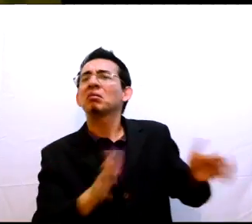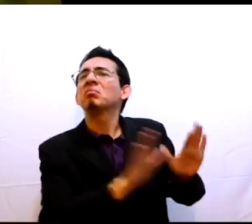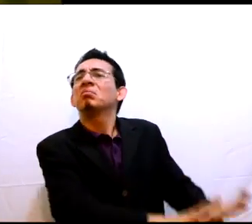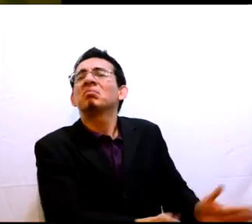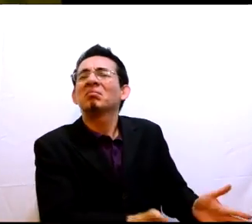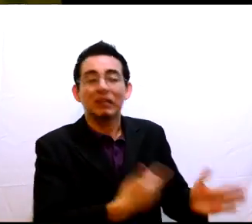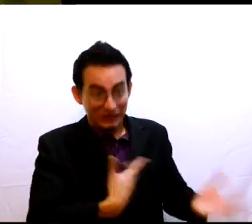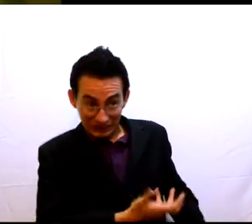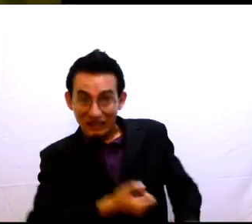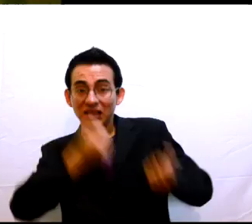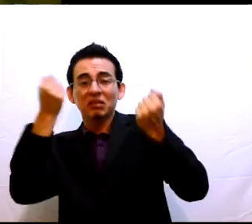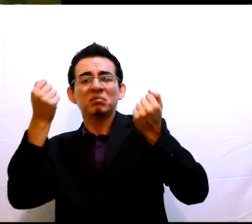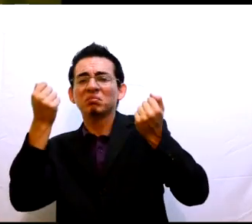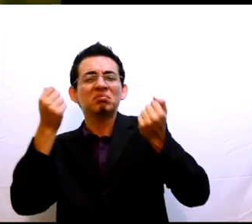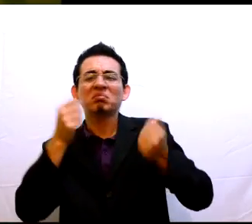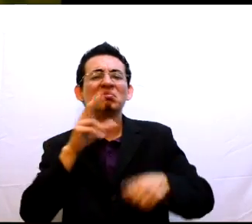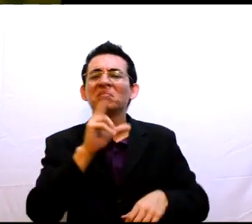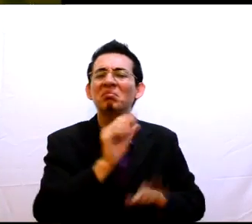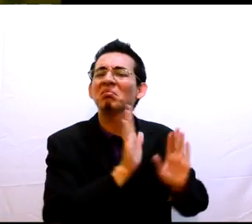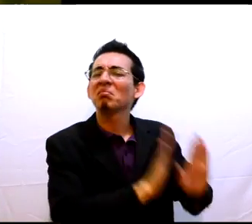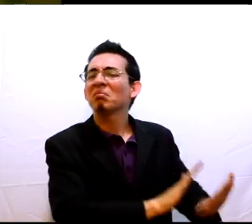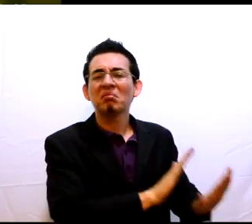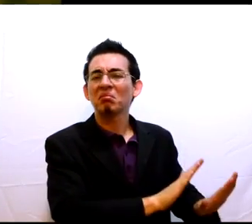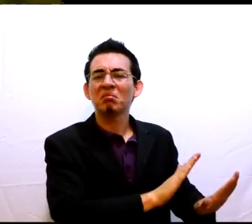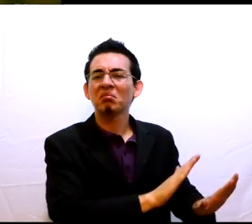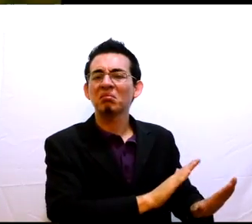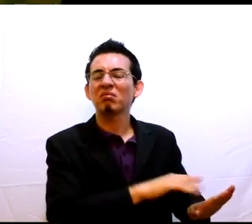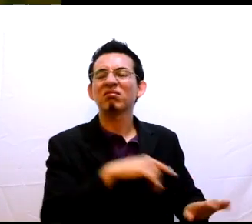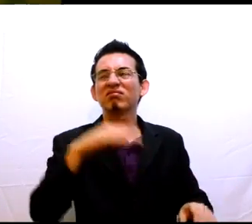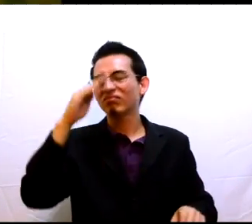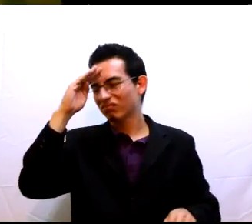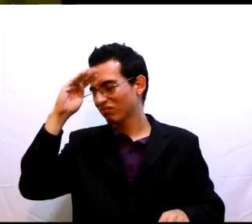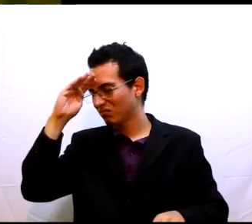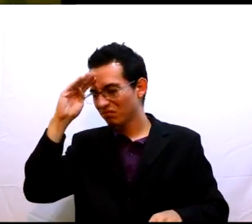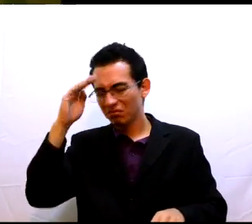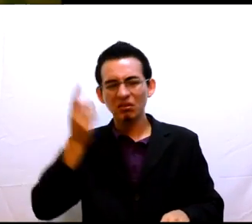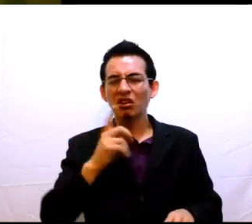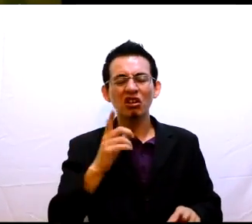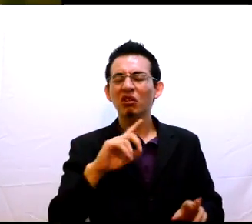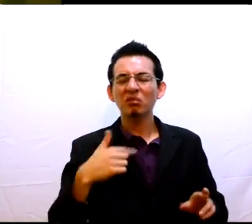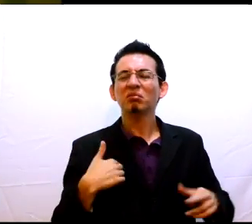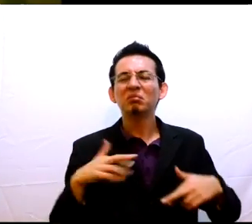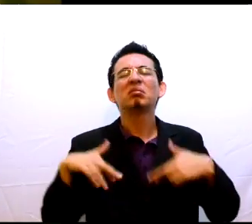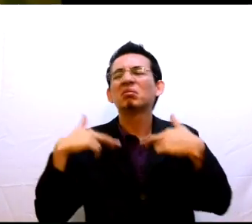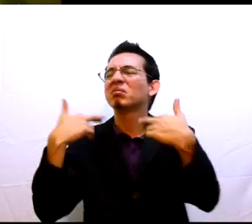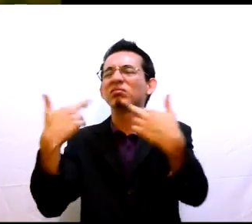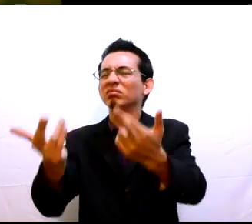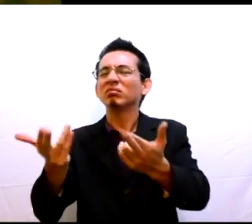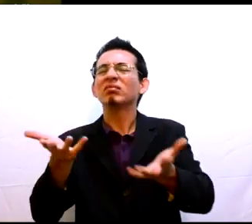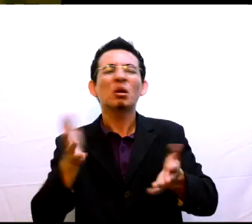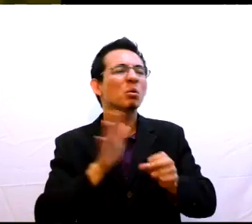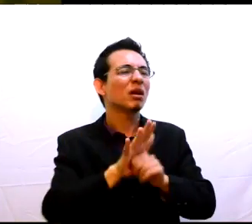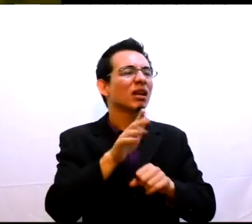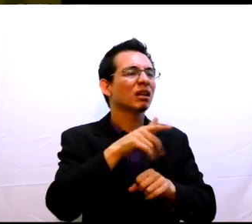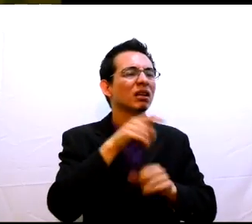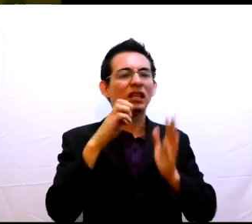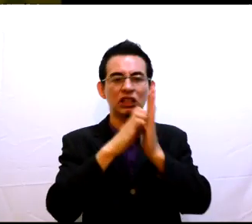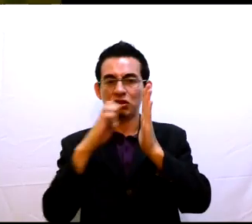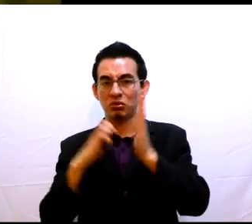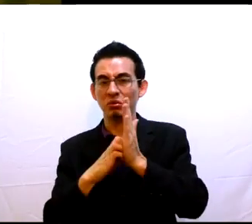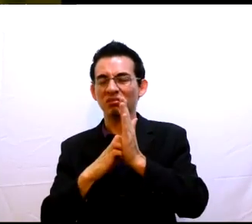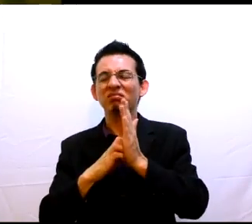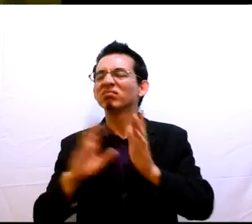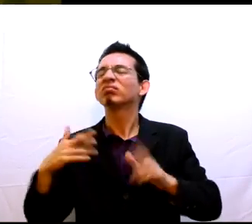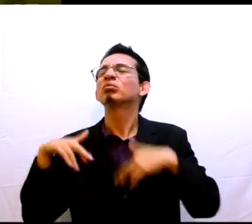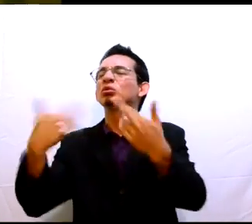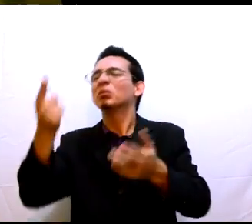yo y creo que hice una buena decisión y lo doné a la iglesia las escrituras las tienen aquí en la